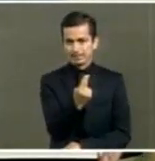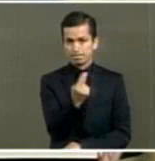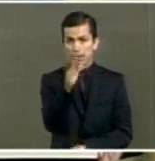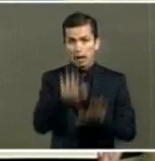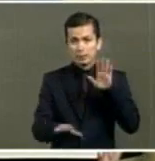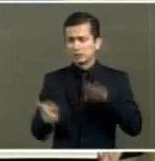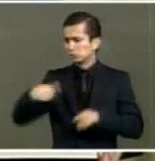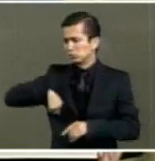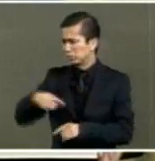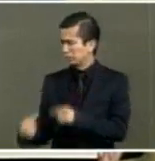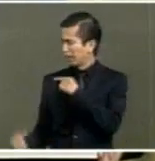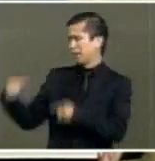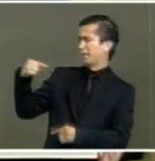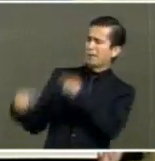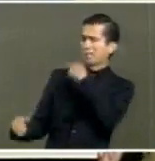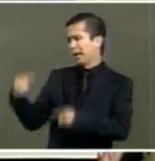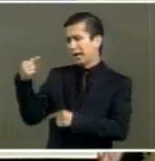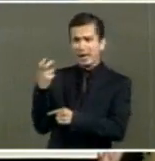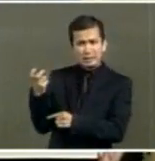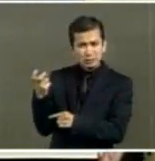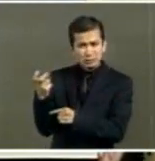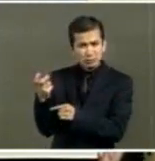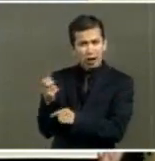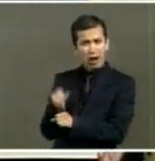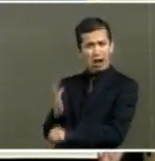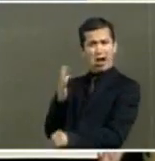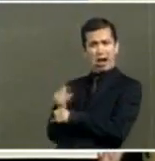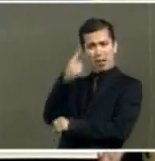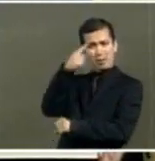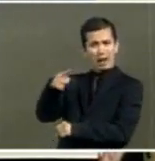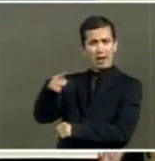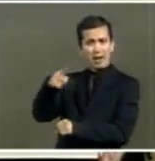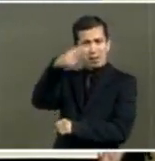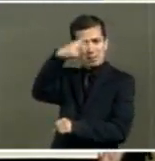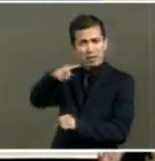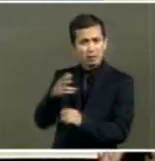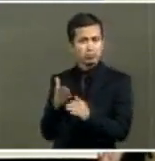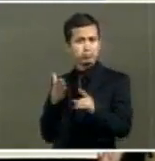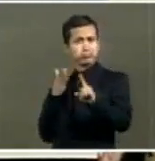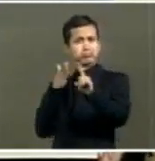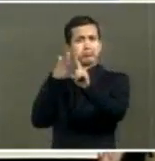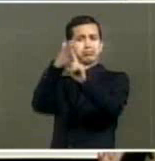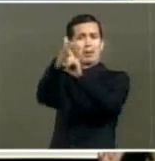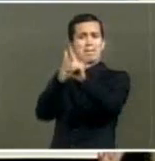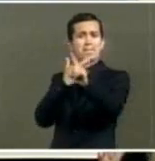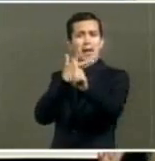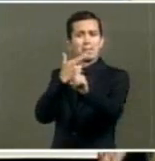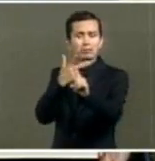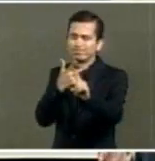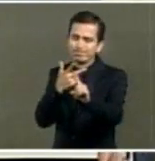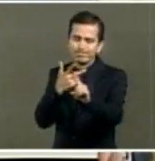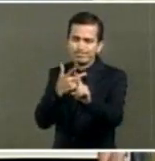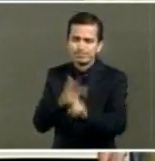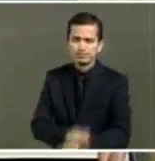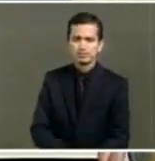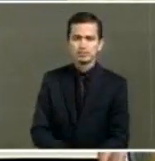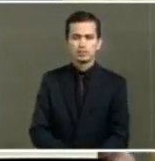un obstáculo para tomar las decisiones que nos permitan conducir a México a un mejor destino.